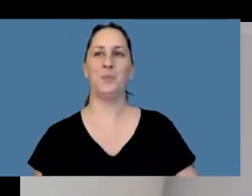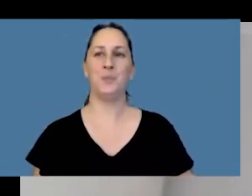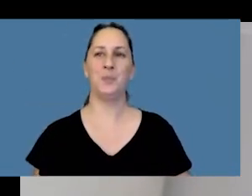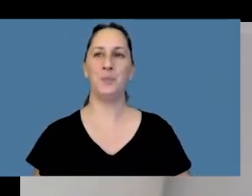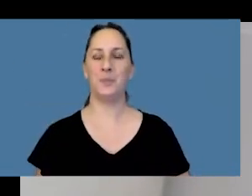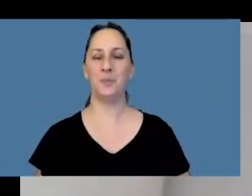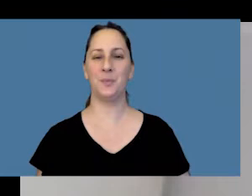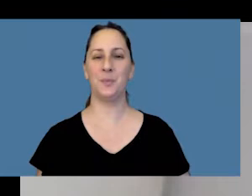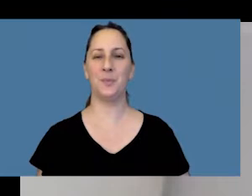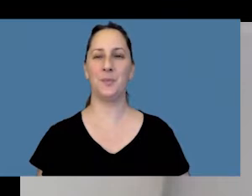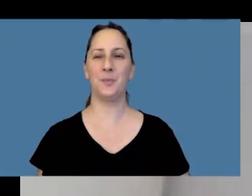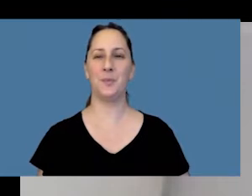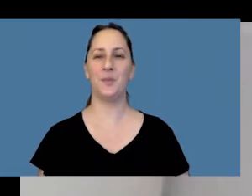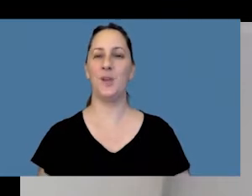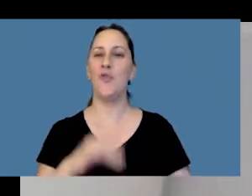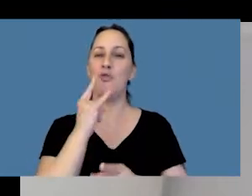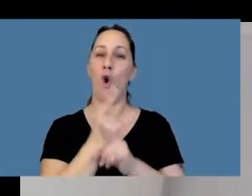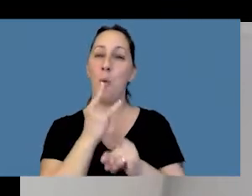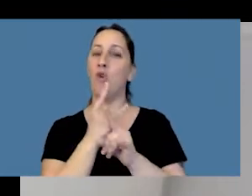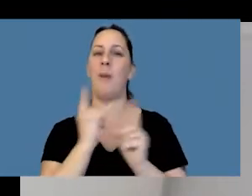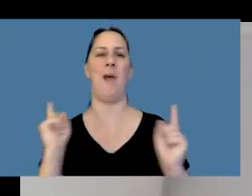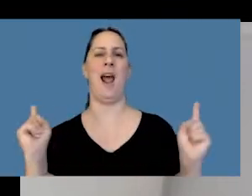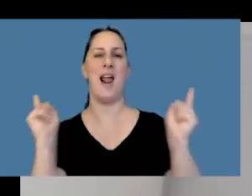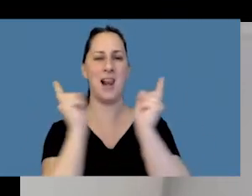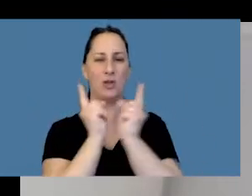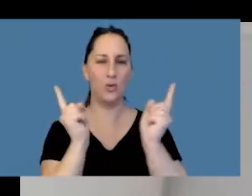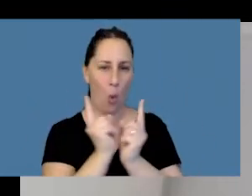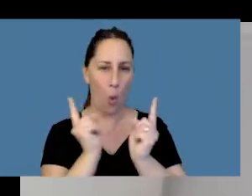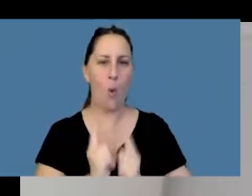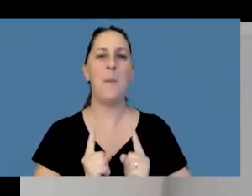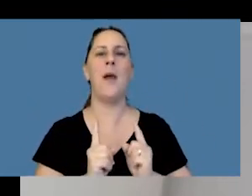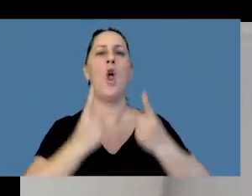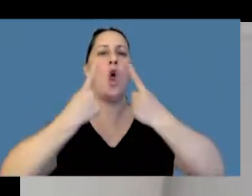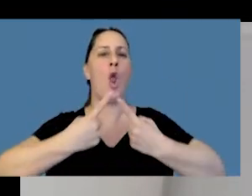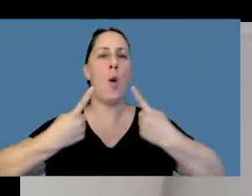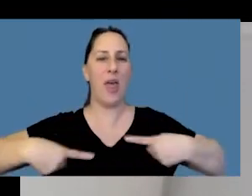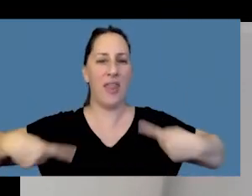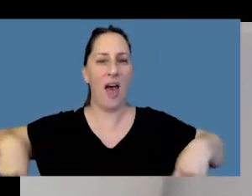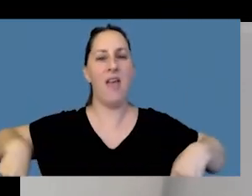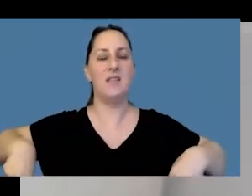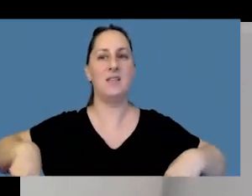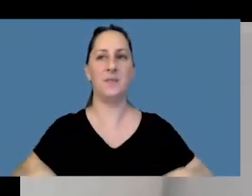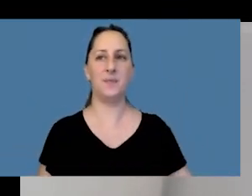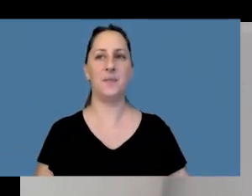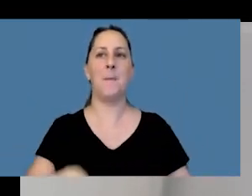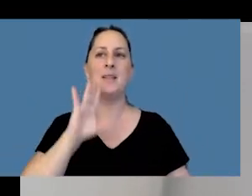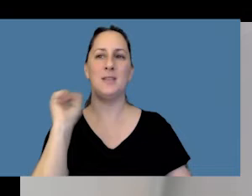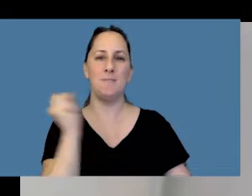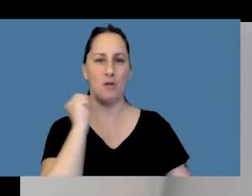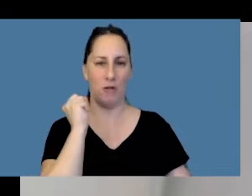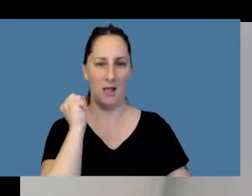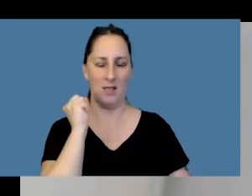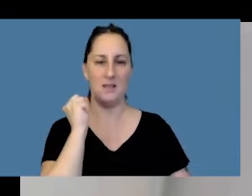Bueno, como siempre, vamos a arrancar con el resumen y el compilado de las novedades más relevantes